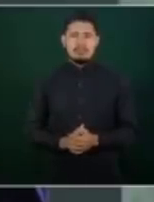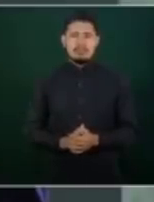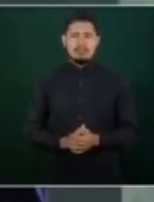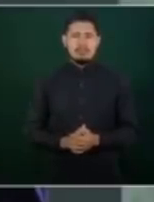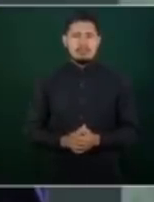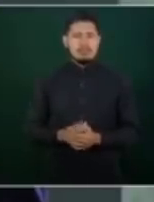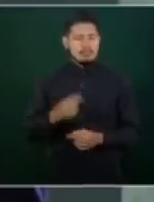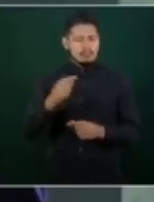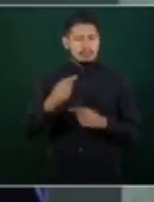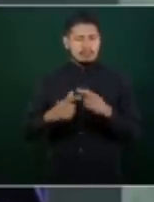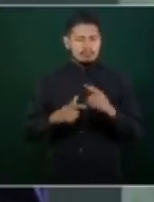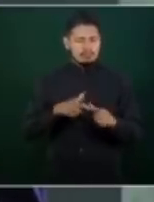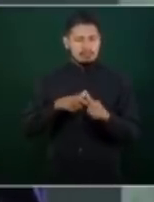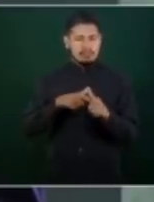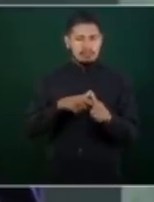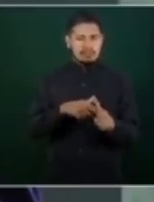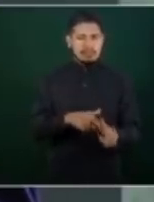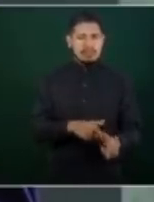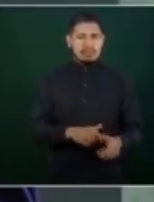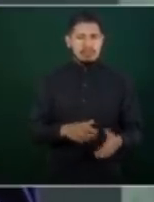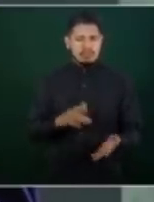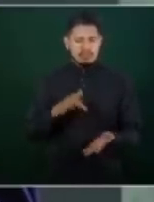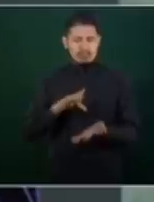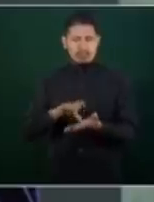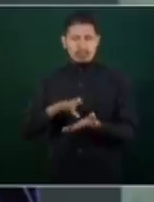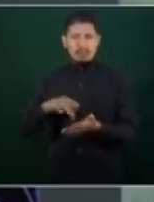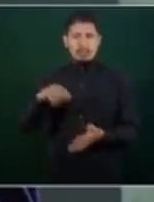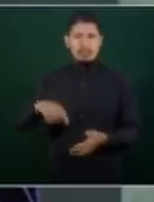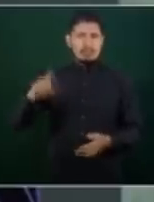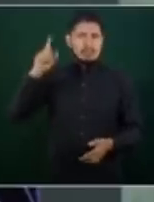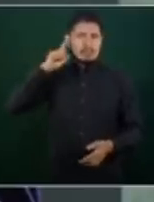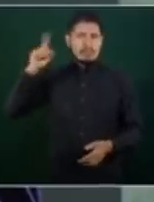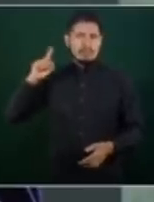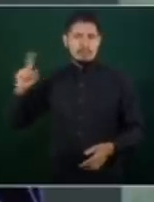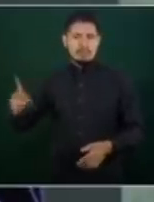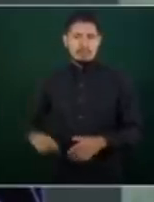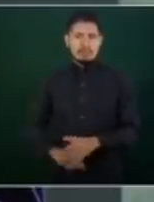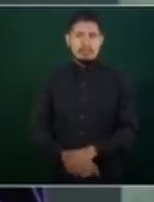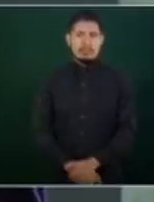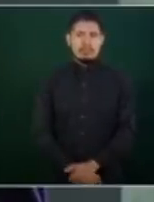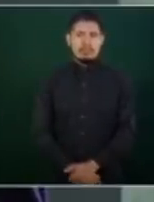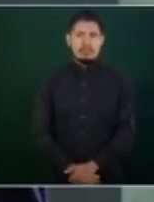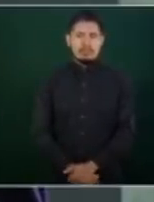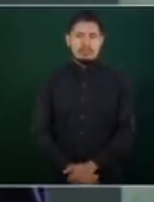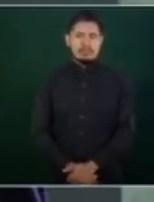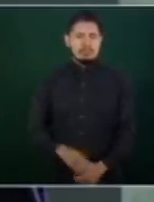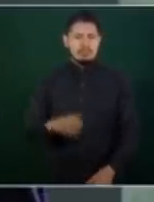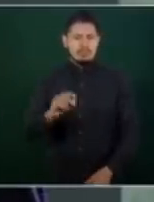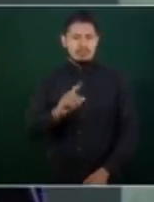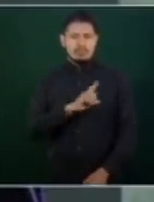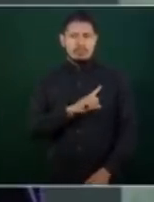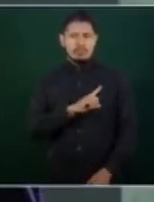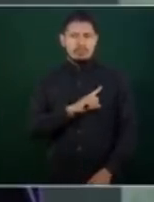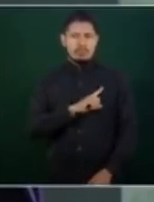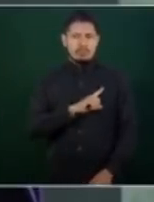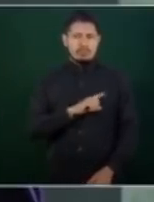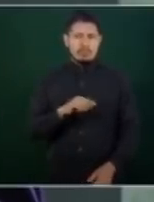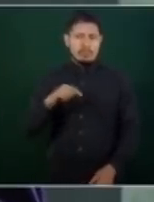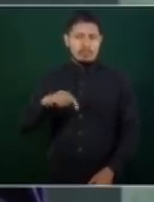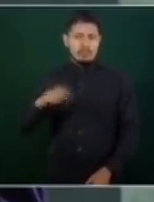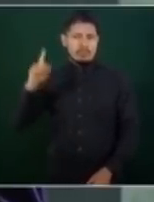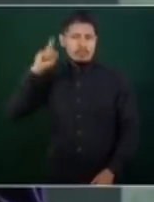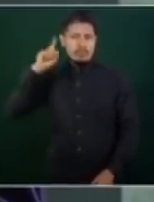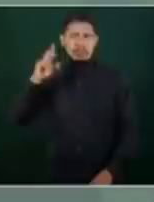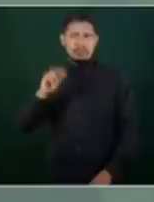Se va a seguir apoyando a Zacatecas. No están solos los zacatecanos,